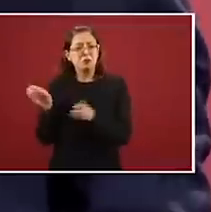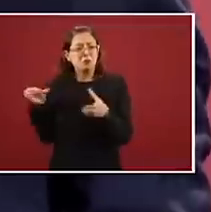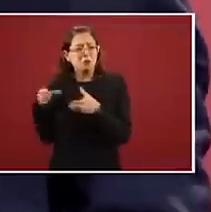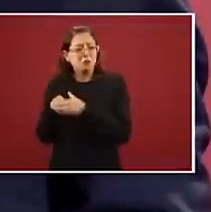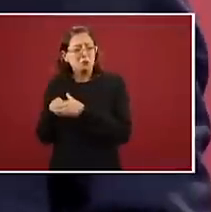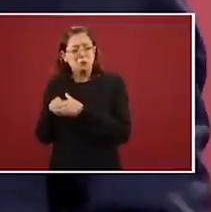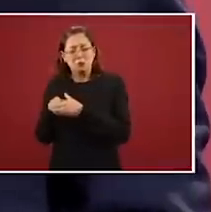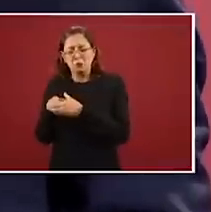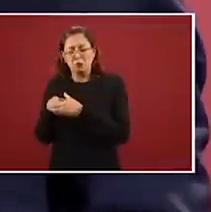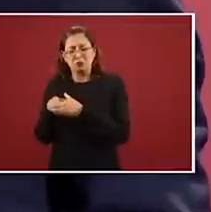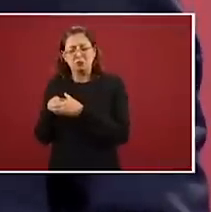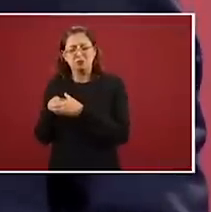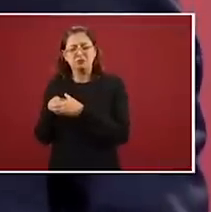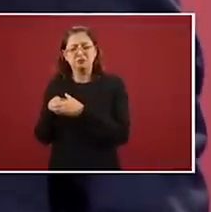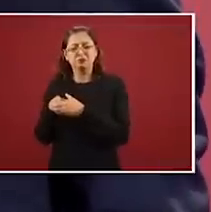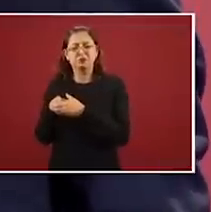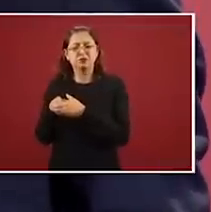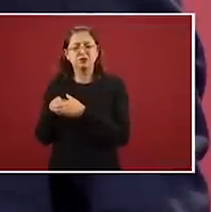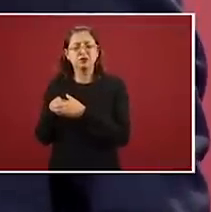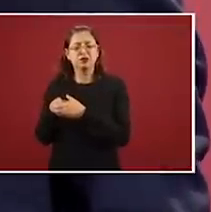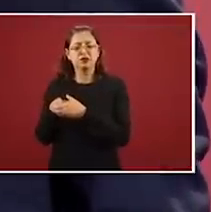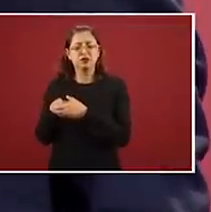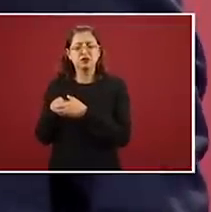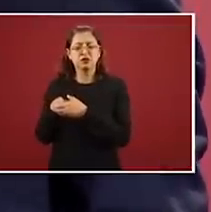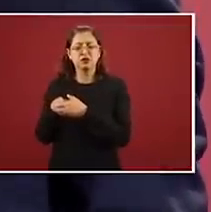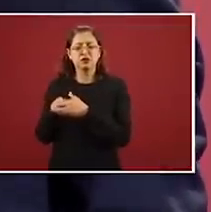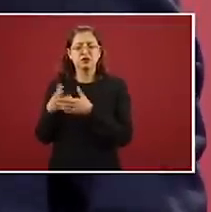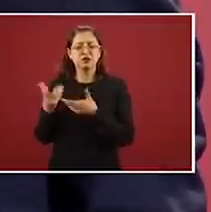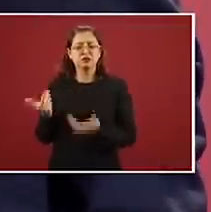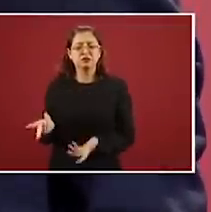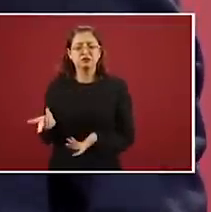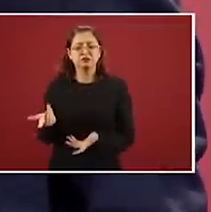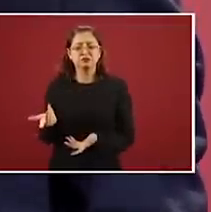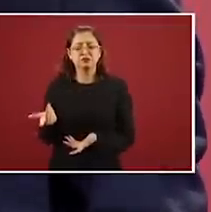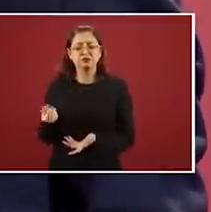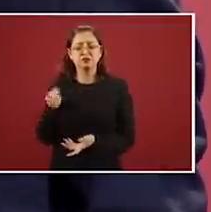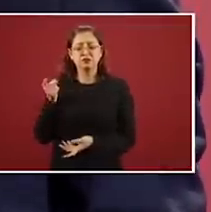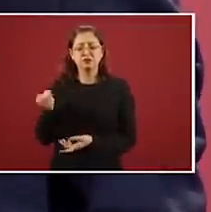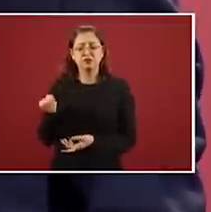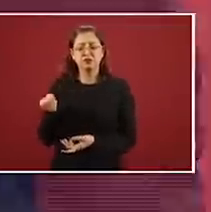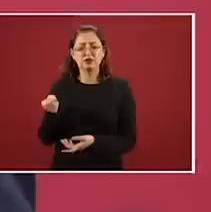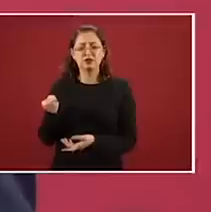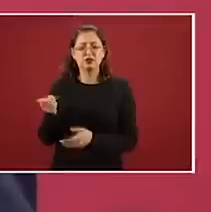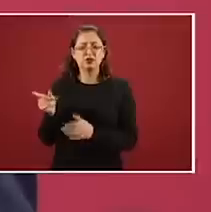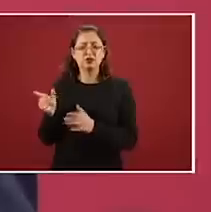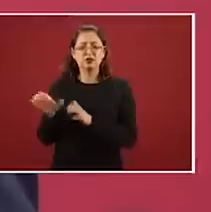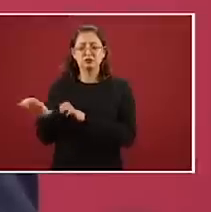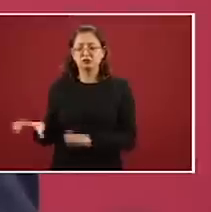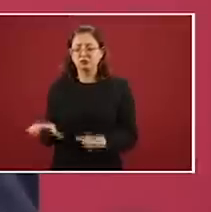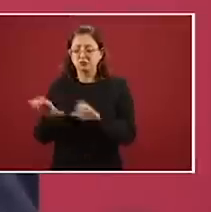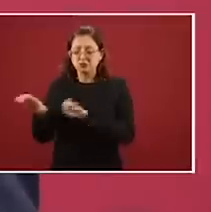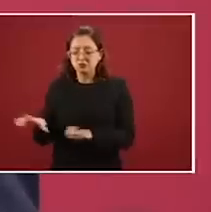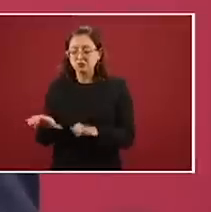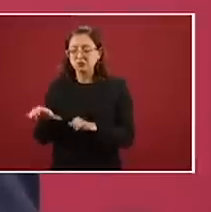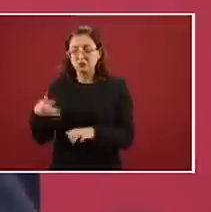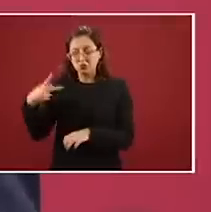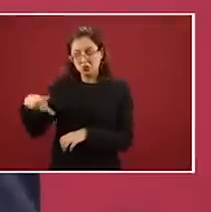que tenía rentado el servicio de cómputo.